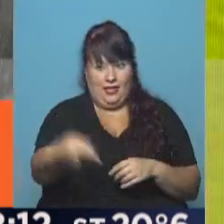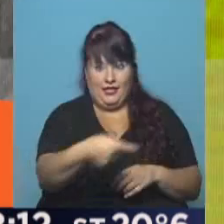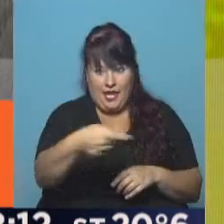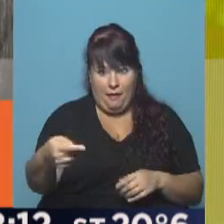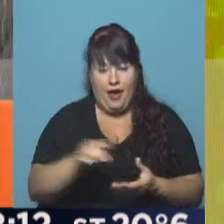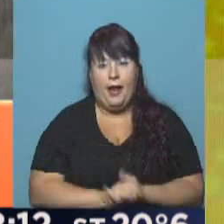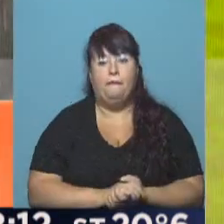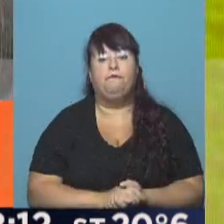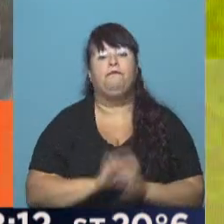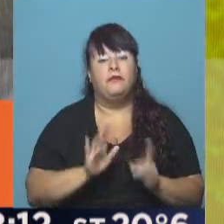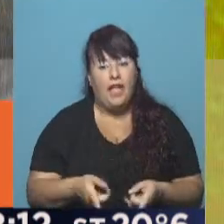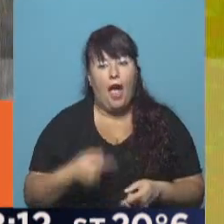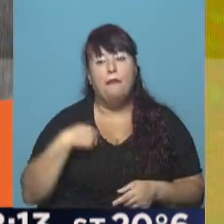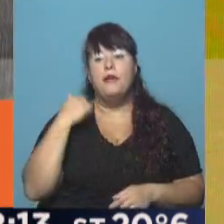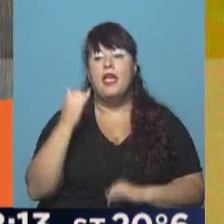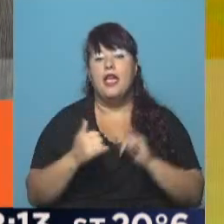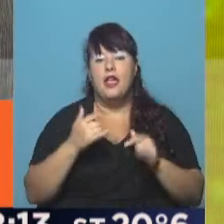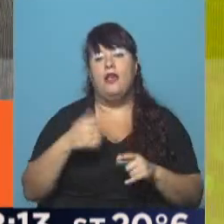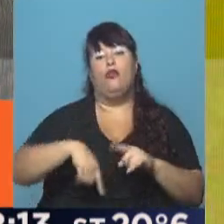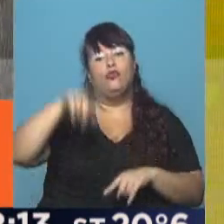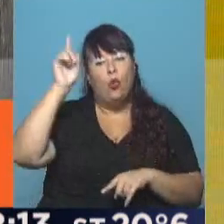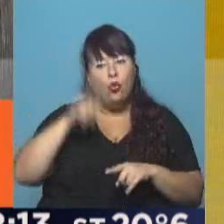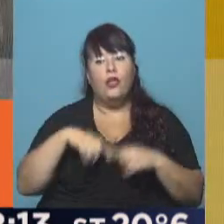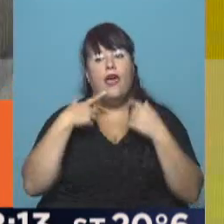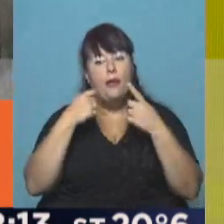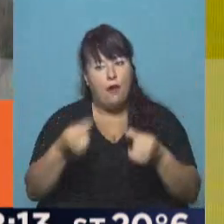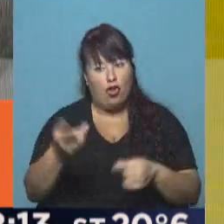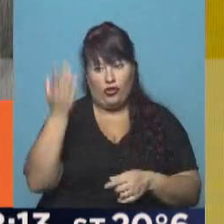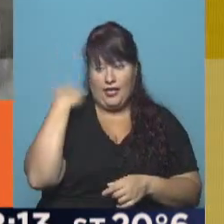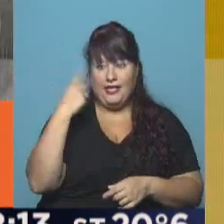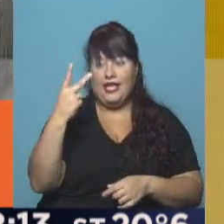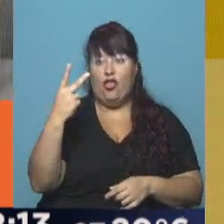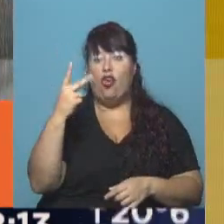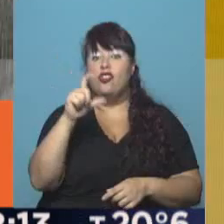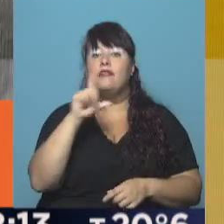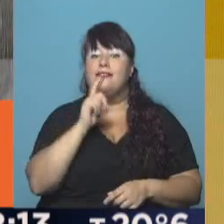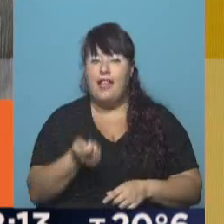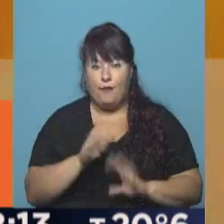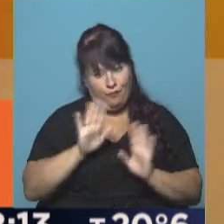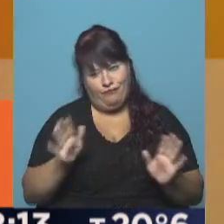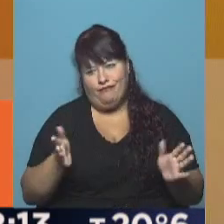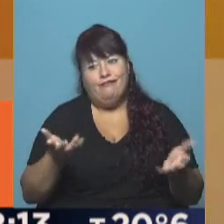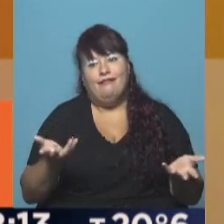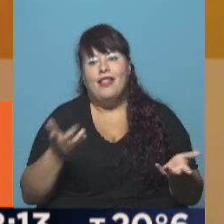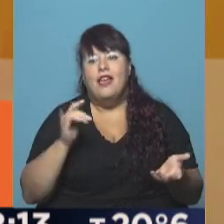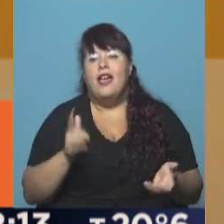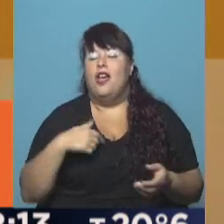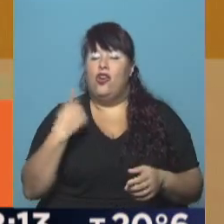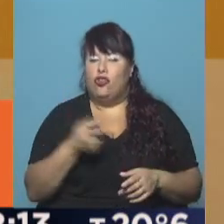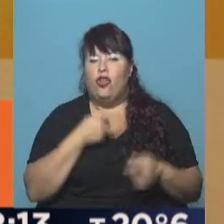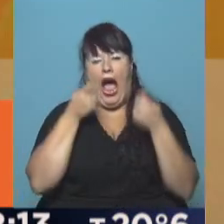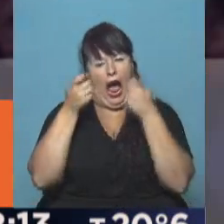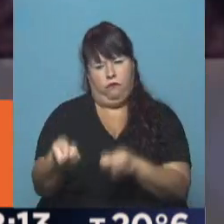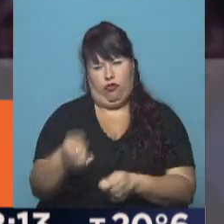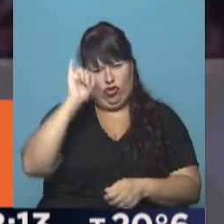semana venimos también de una jornada de protestas por las 27 a bueno naturalmente vamos a adherir